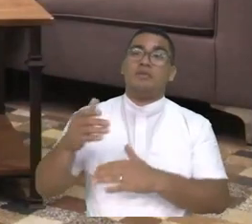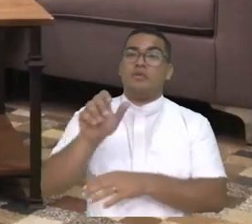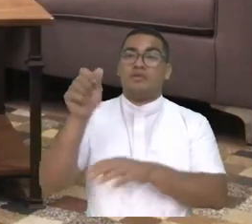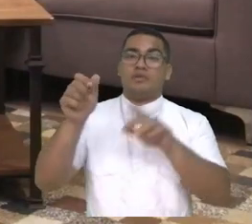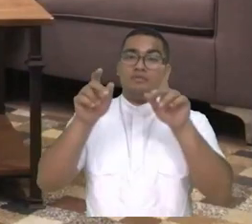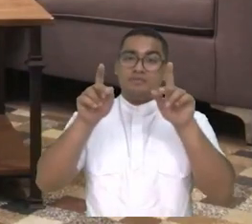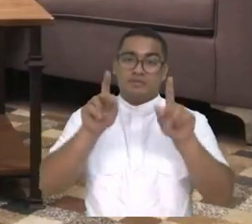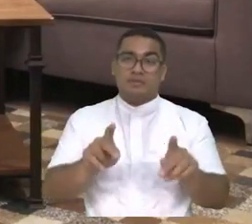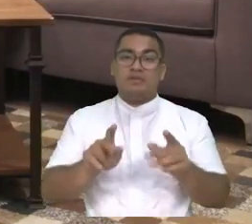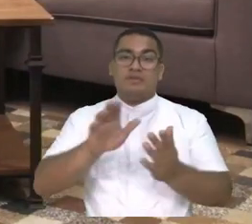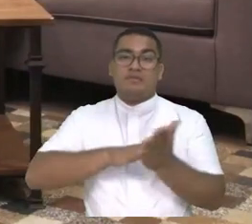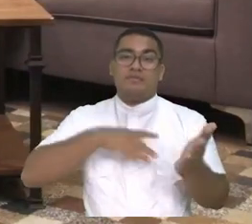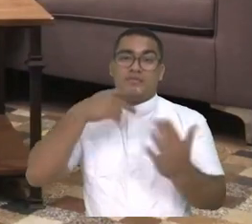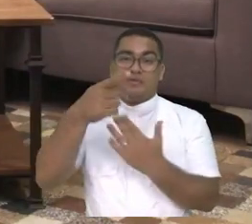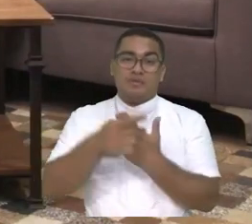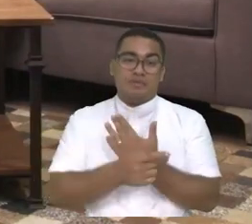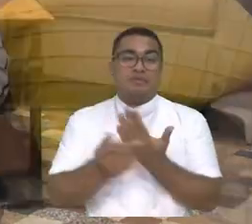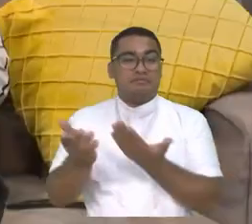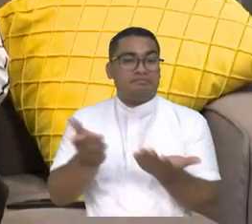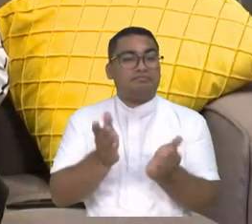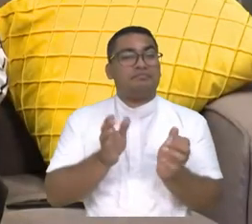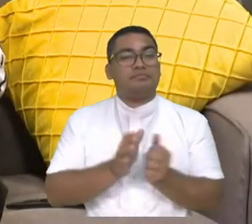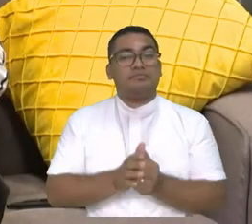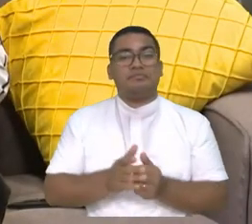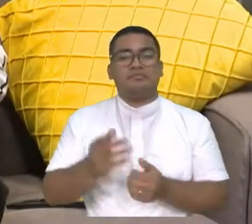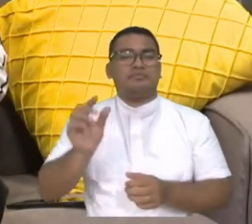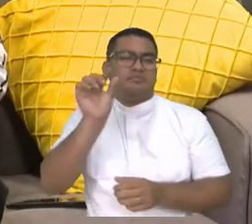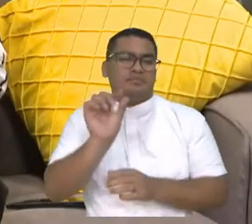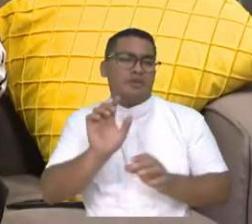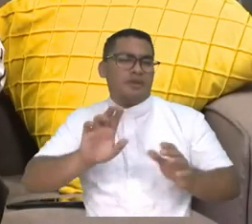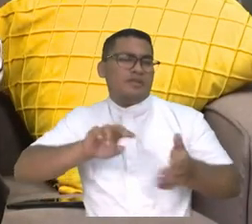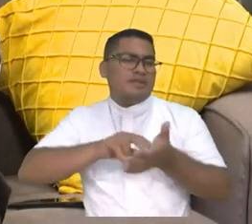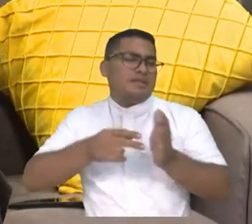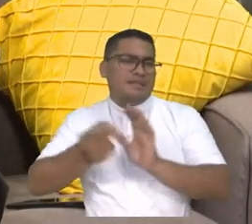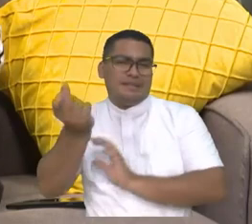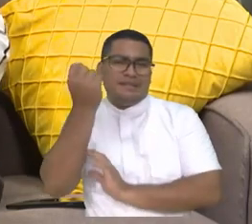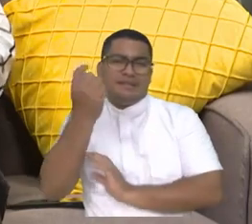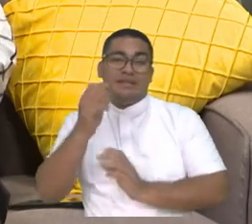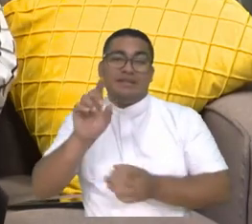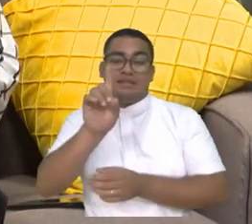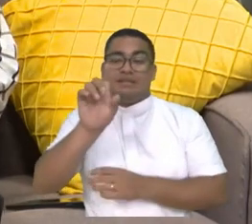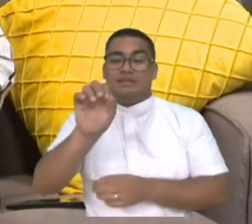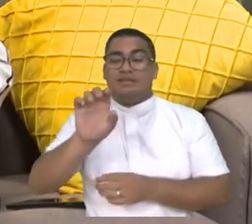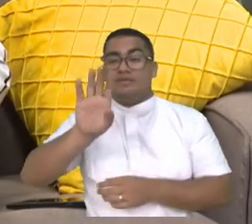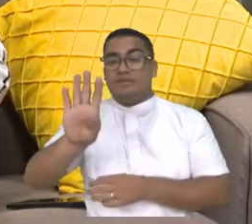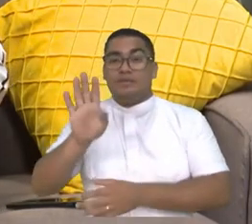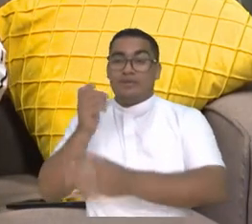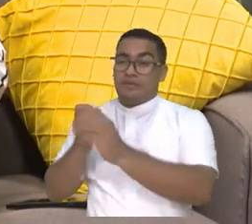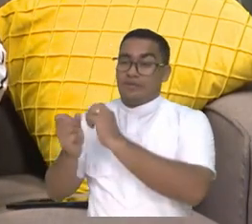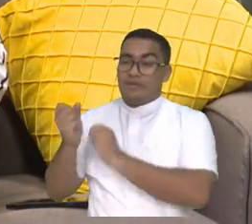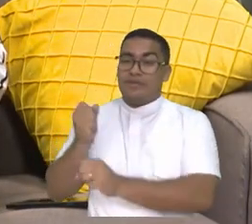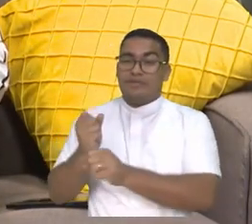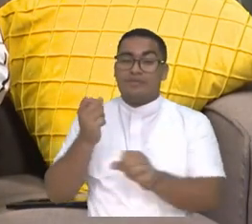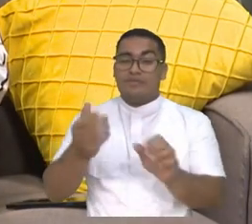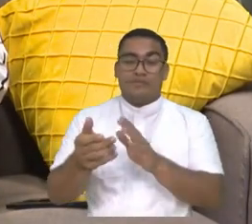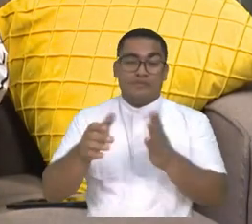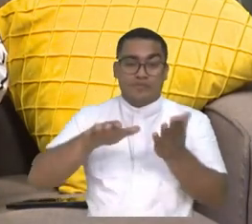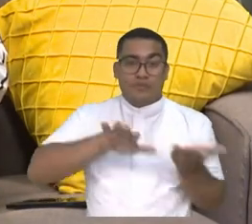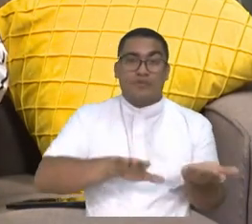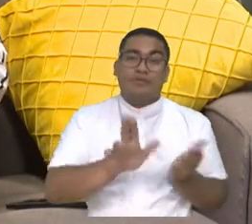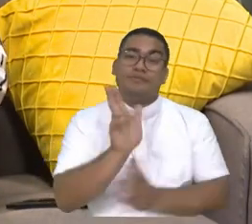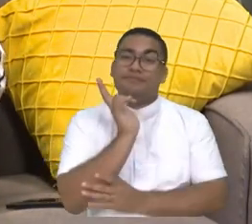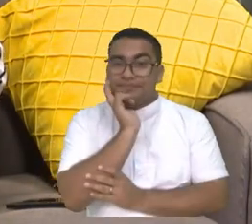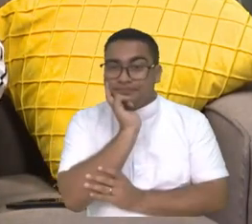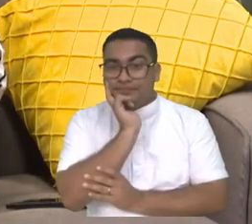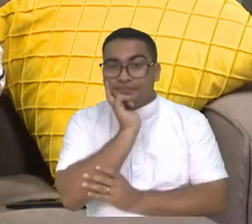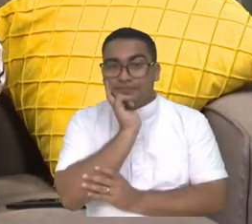del programa uniéndose. Diputada, un poquito, pues, entender 104 años del tránsito a la inmortalidad de Rubén